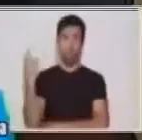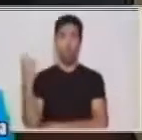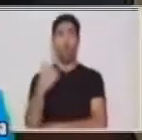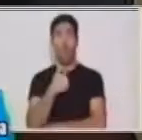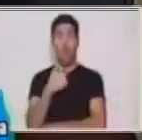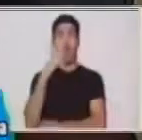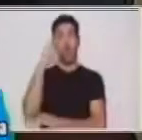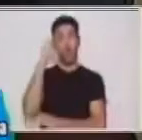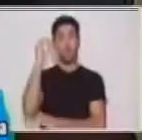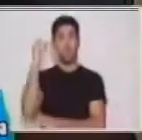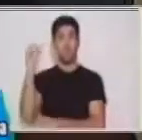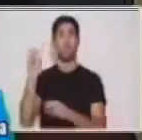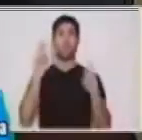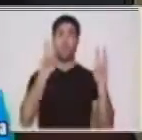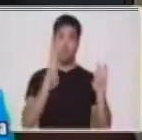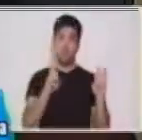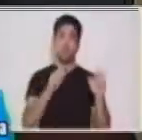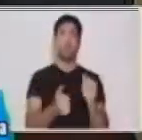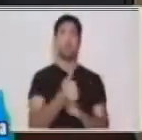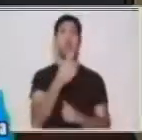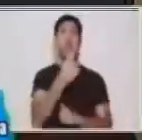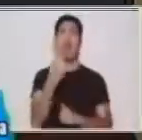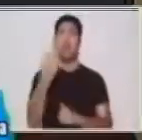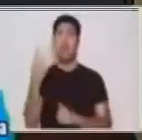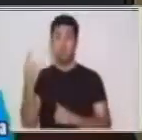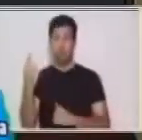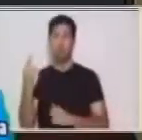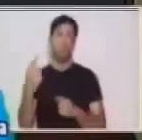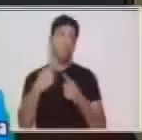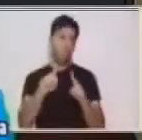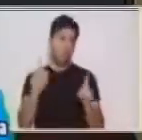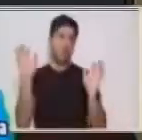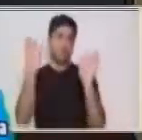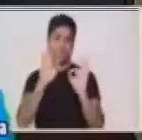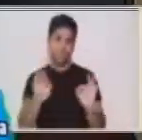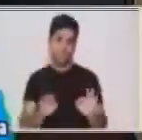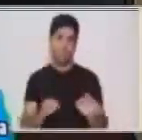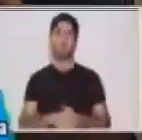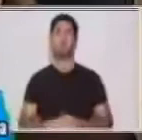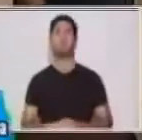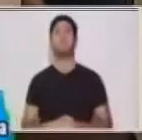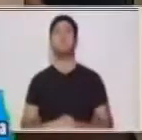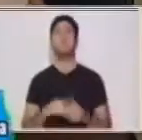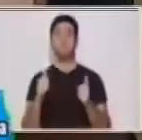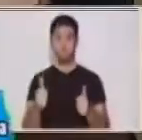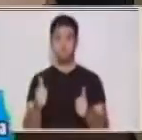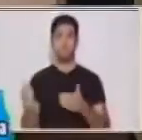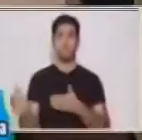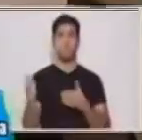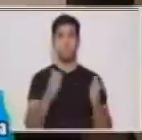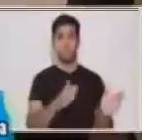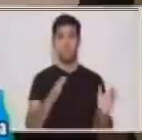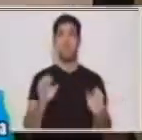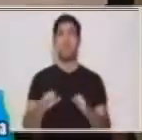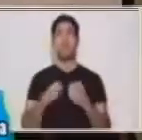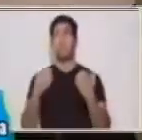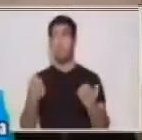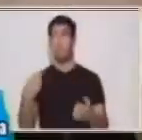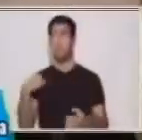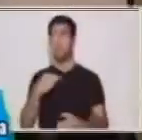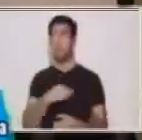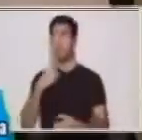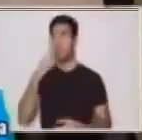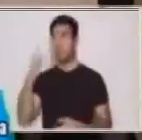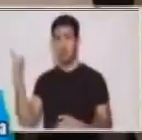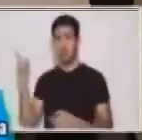tema, porque cada uno lo ve de distinta perspectiva. Entonces, aquí vamos a poner este